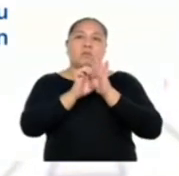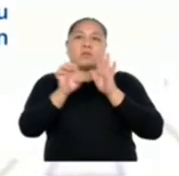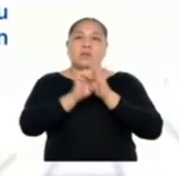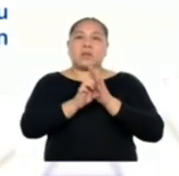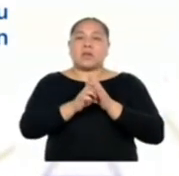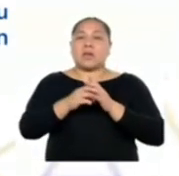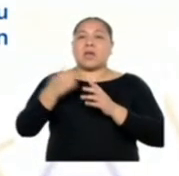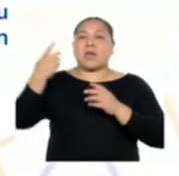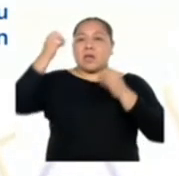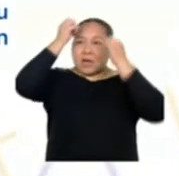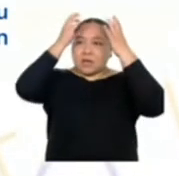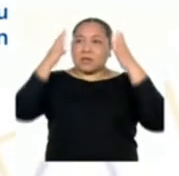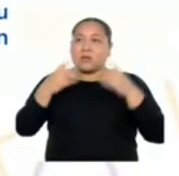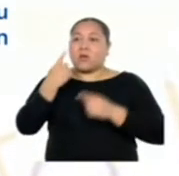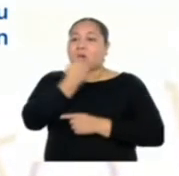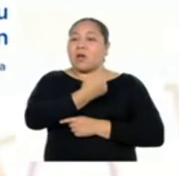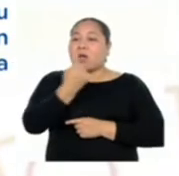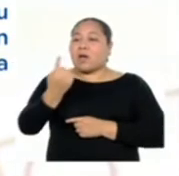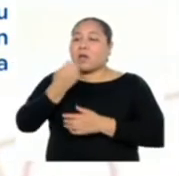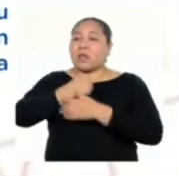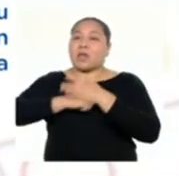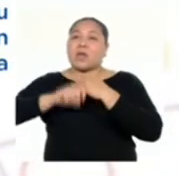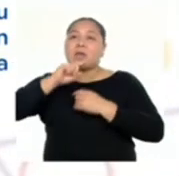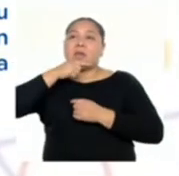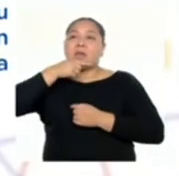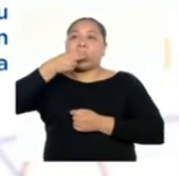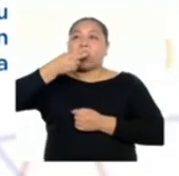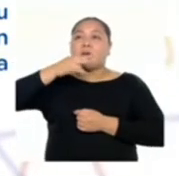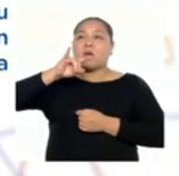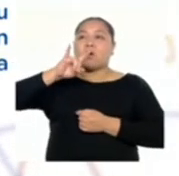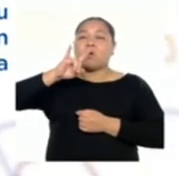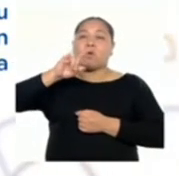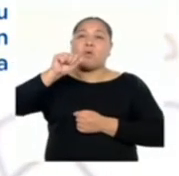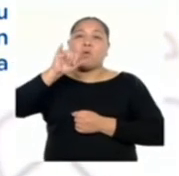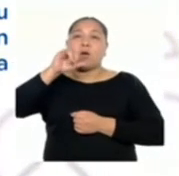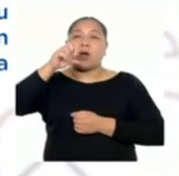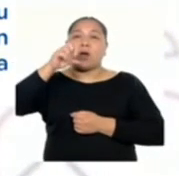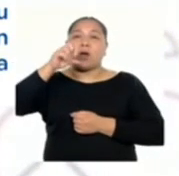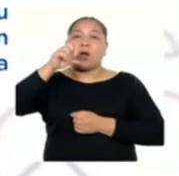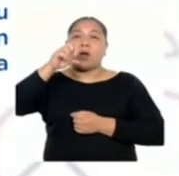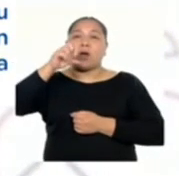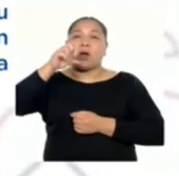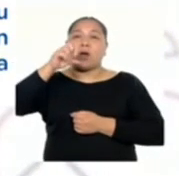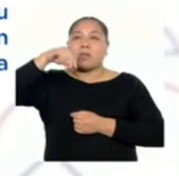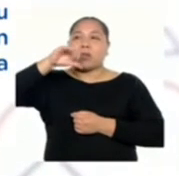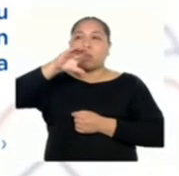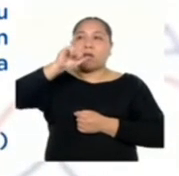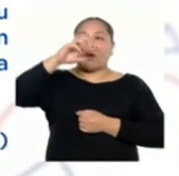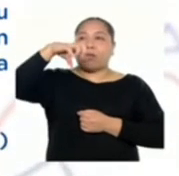con cada una de las hijas de Huayna Cápac, el inca que murió antes de la llegada de los europeos.